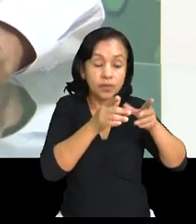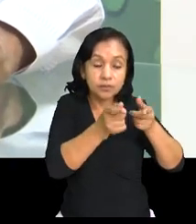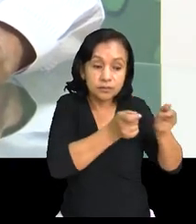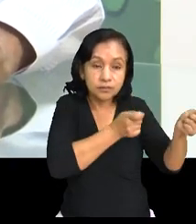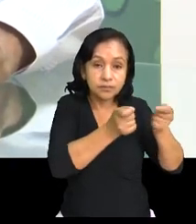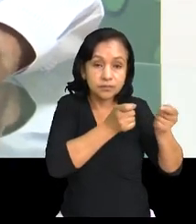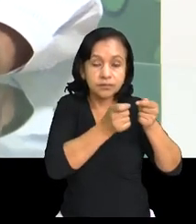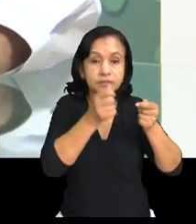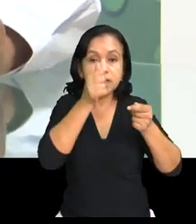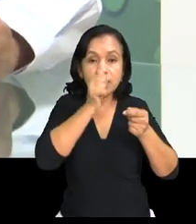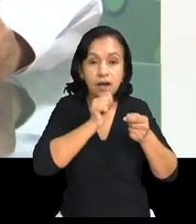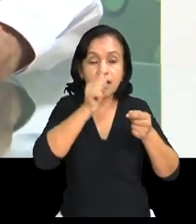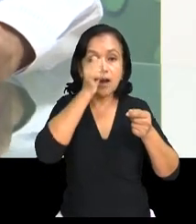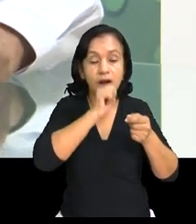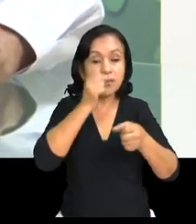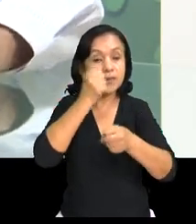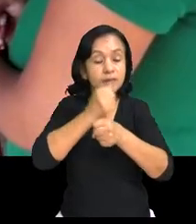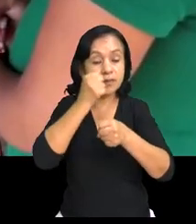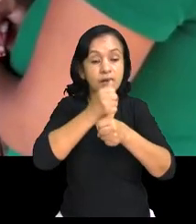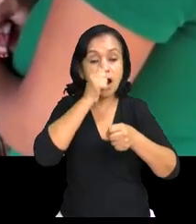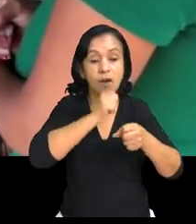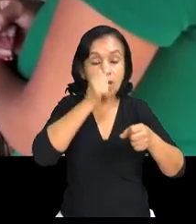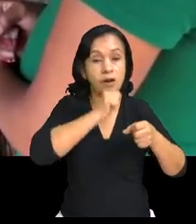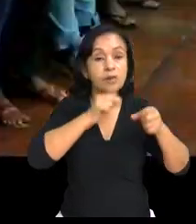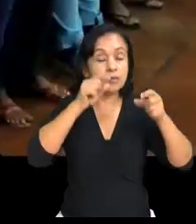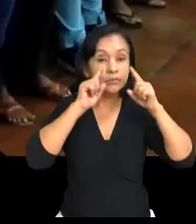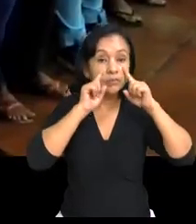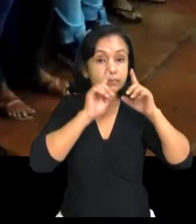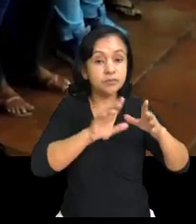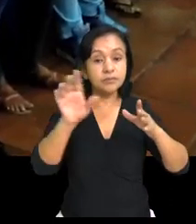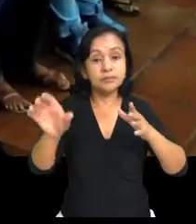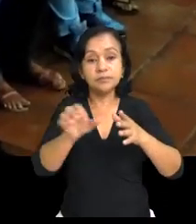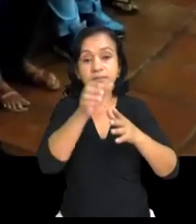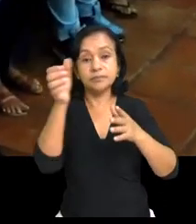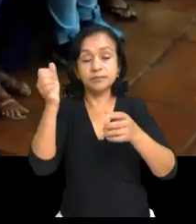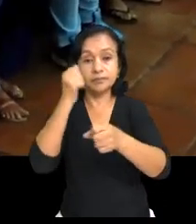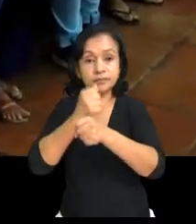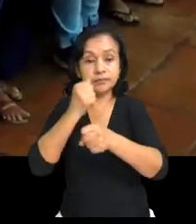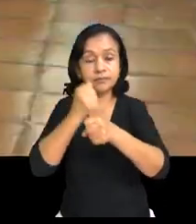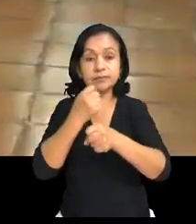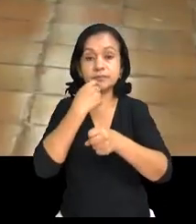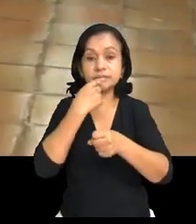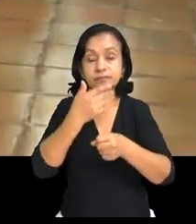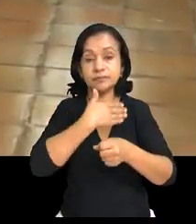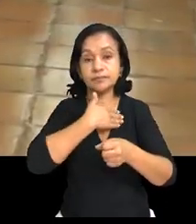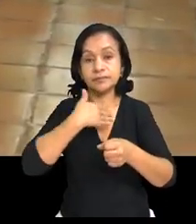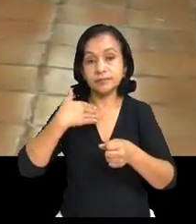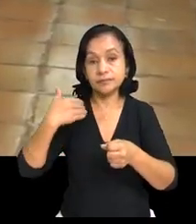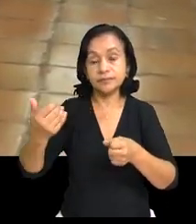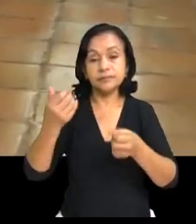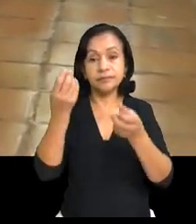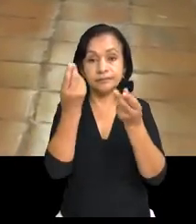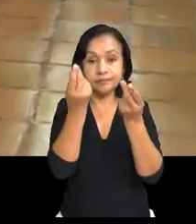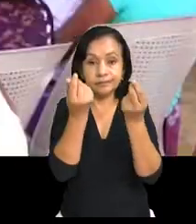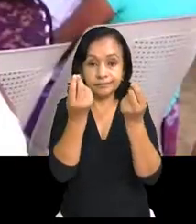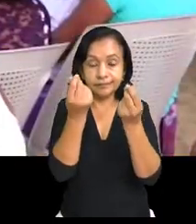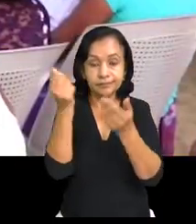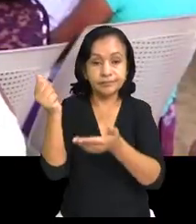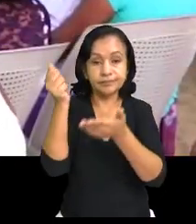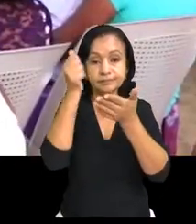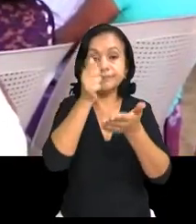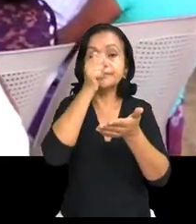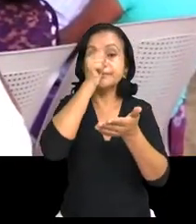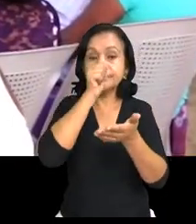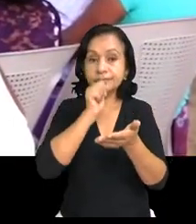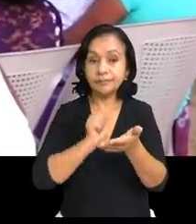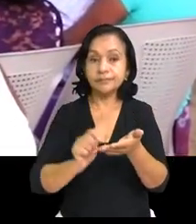la producción incluso hasta de agua. La otra línea de trabajo plantea la mejora del sistema financiero del sector agua. Esta